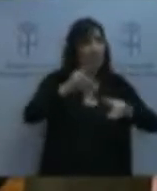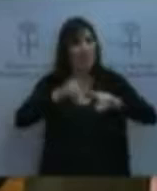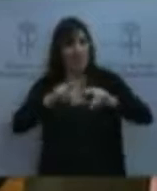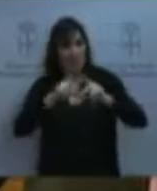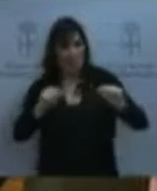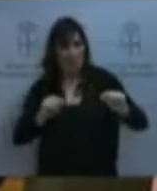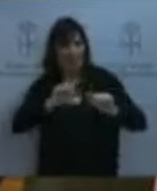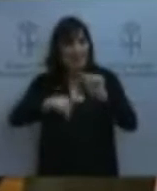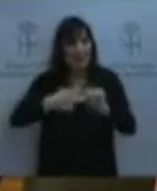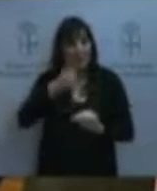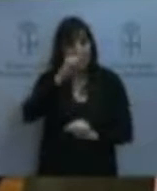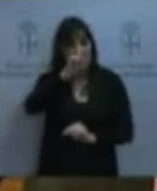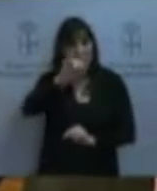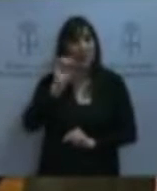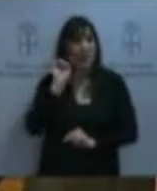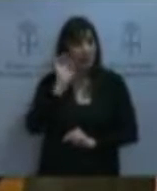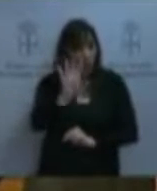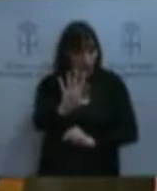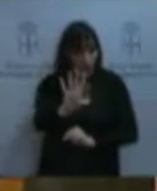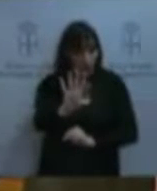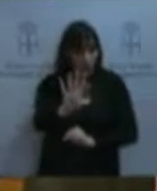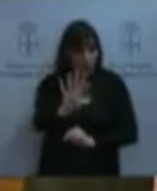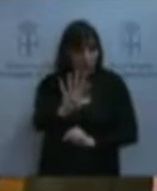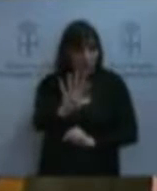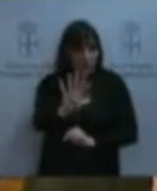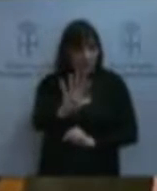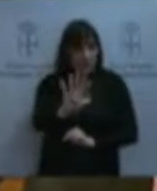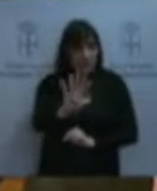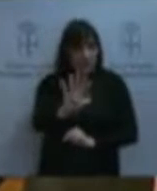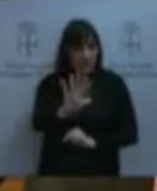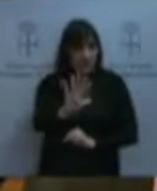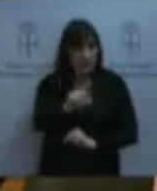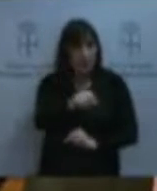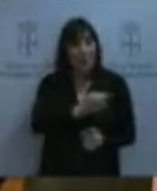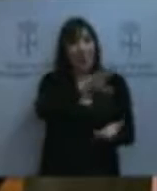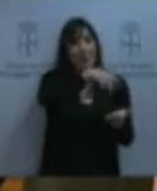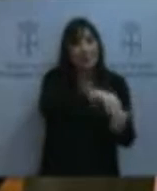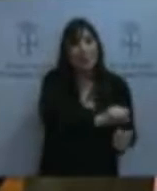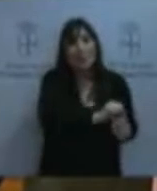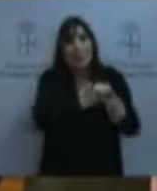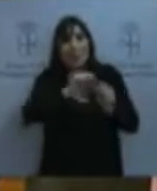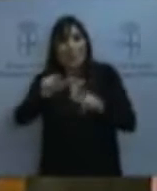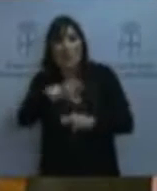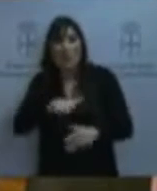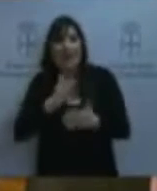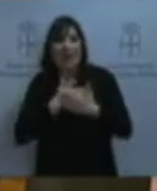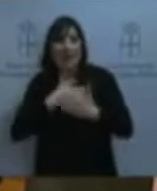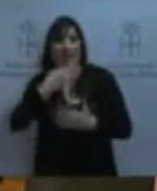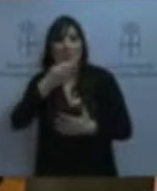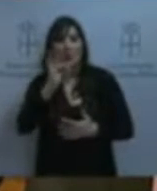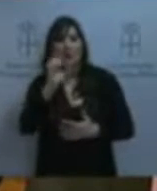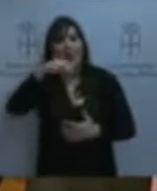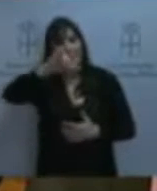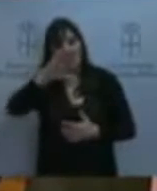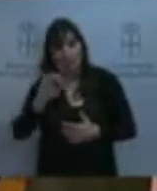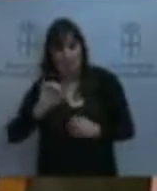se traslada al Jardín Botánico Atlántico mediante una colaboración entre el Ayuntamiento de Gijón y